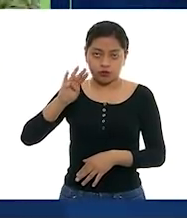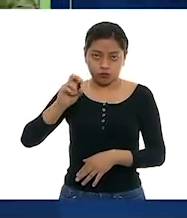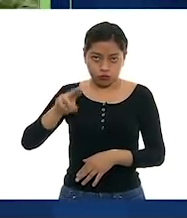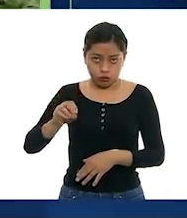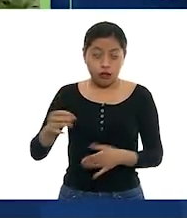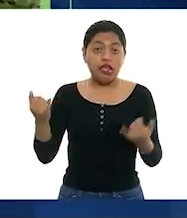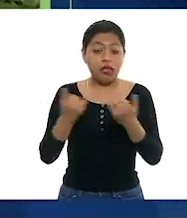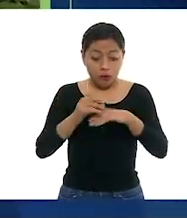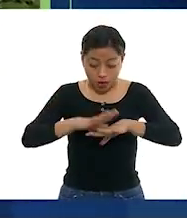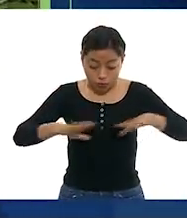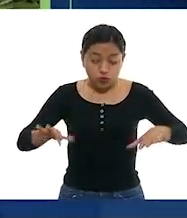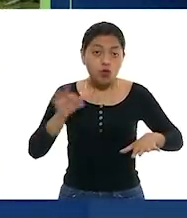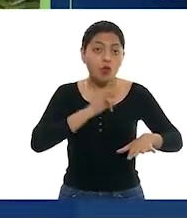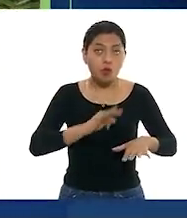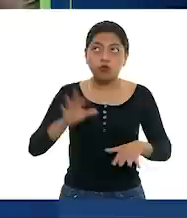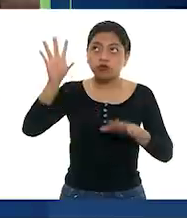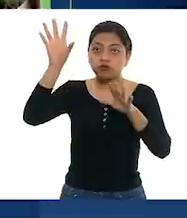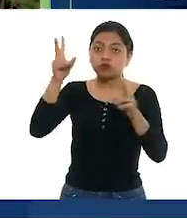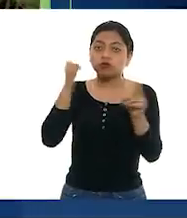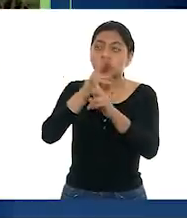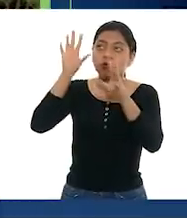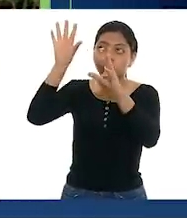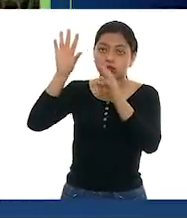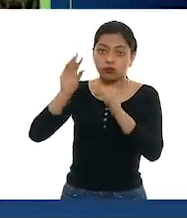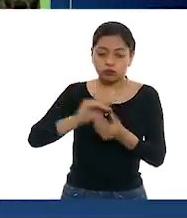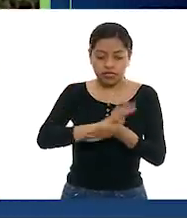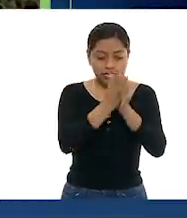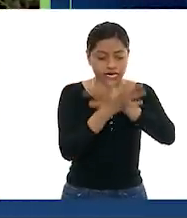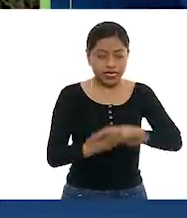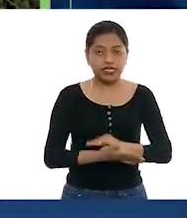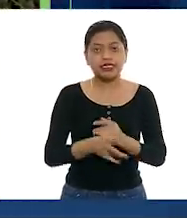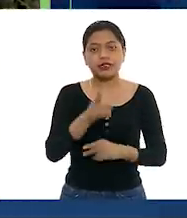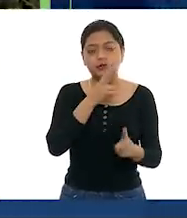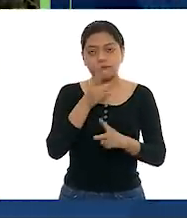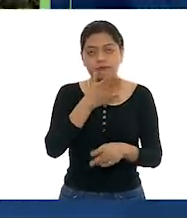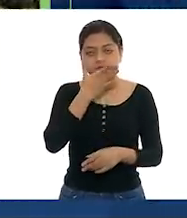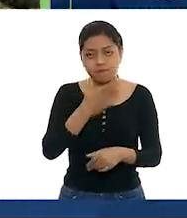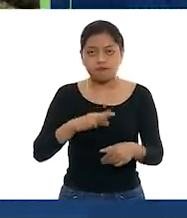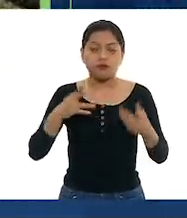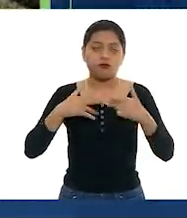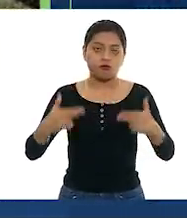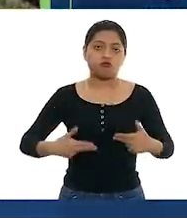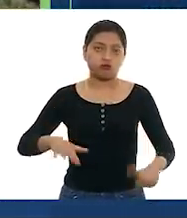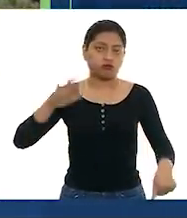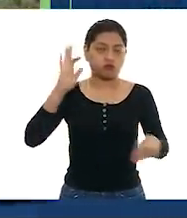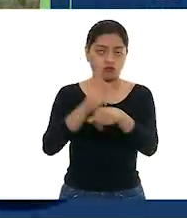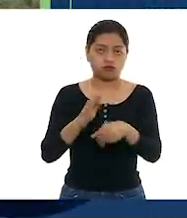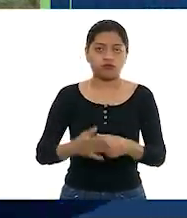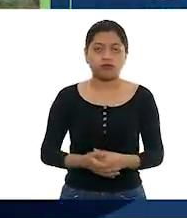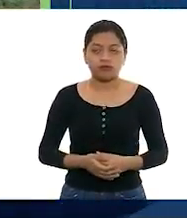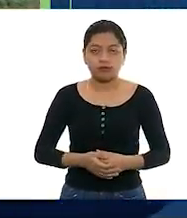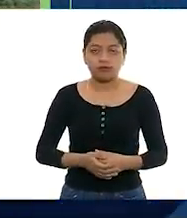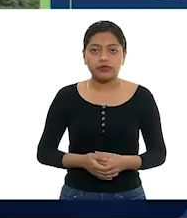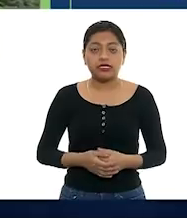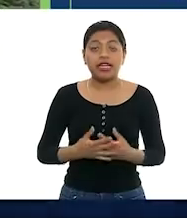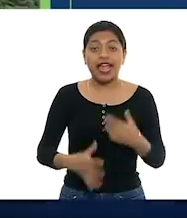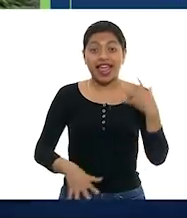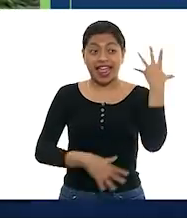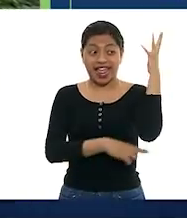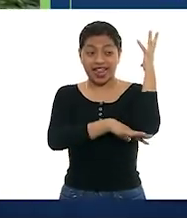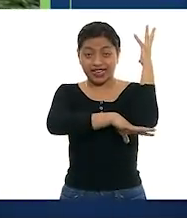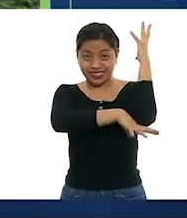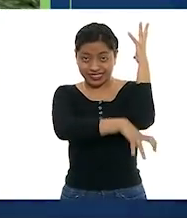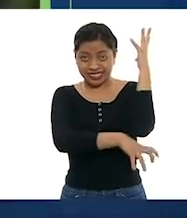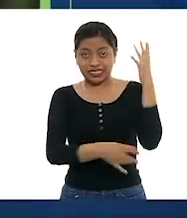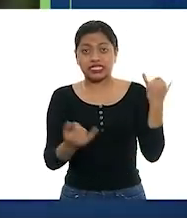hacen? Además, son el sustrato de la mayoría de las plantas y el sitio donde se da la descomposición de los organismos. Las raíces de los árboles